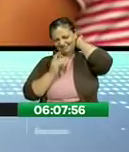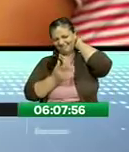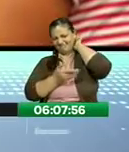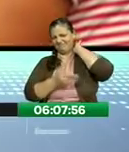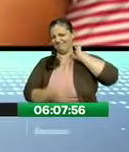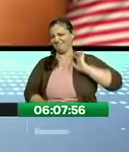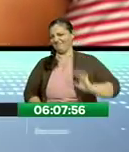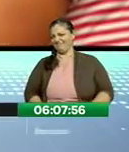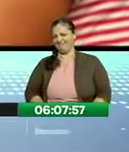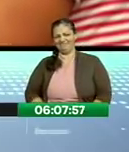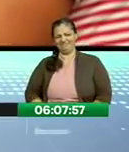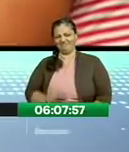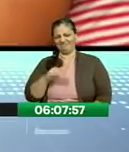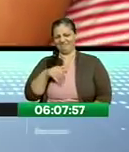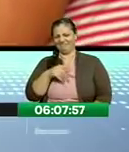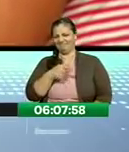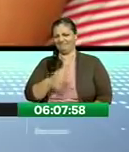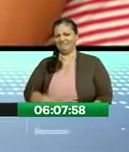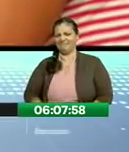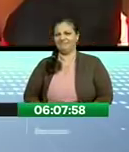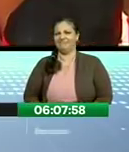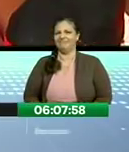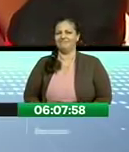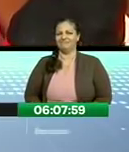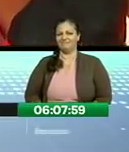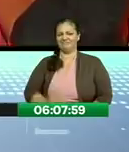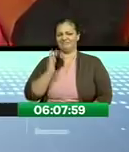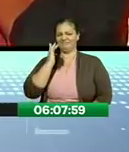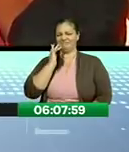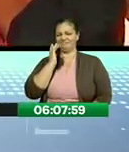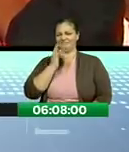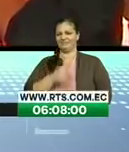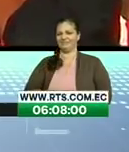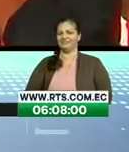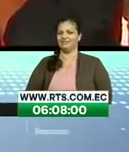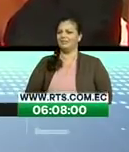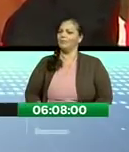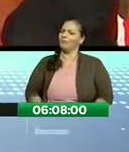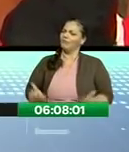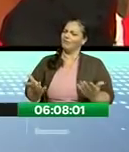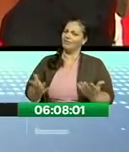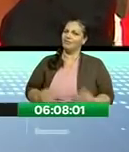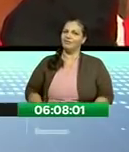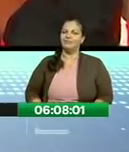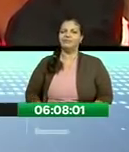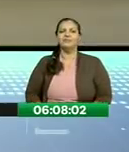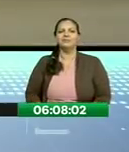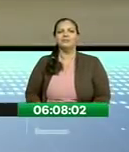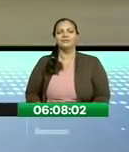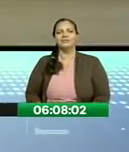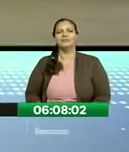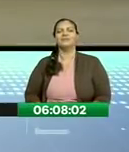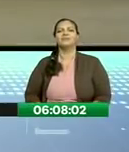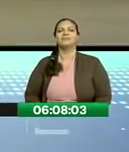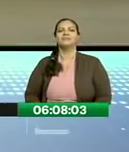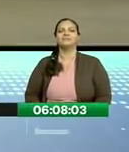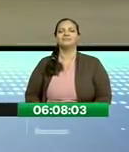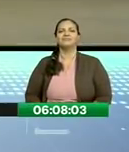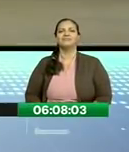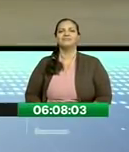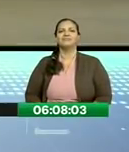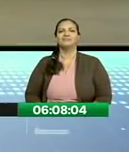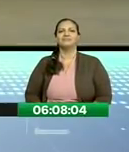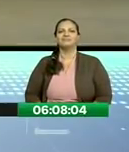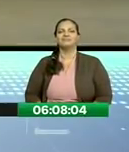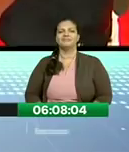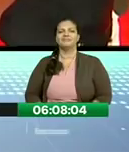Otra vez, los Teletubbies no le gustan. No, me gusta Batman, los personajes, sí. Superman. Claro. Así. Y sobre